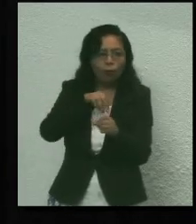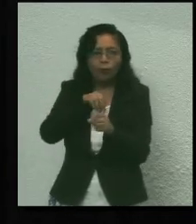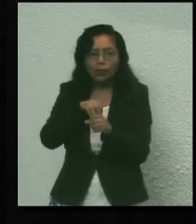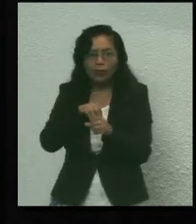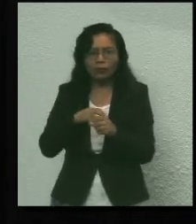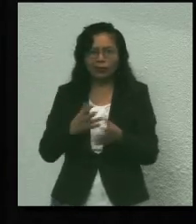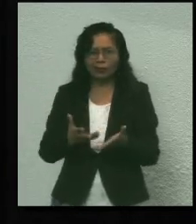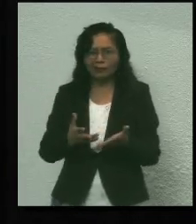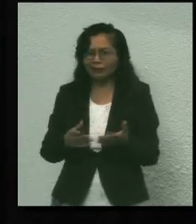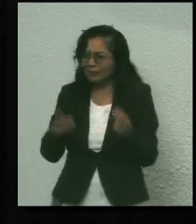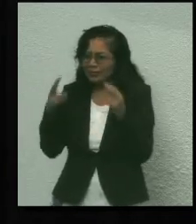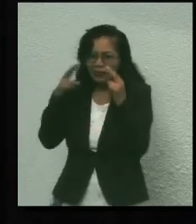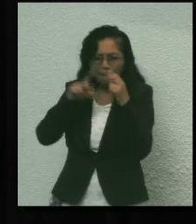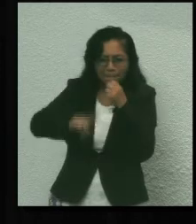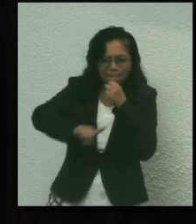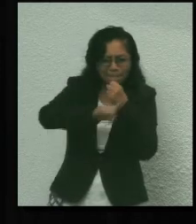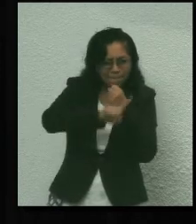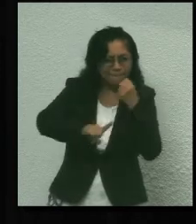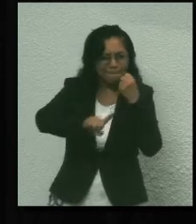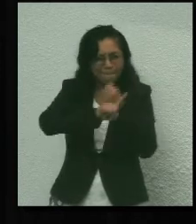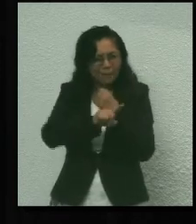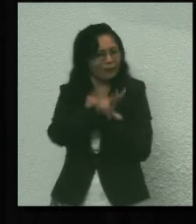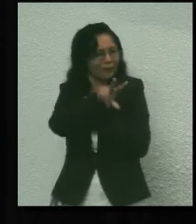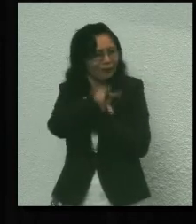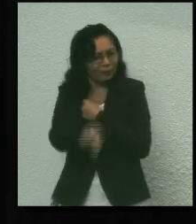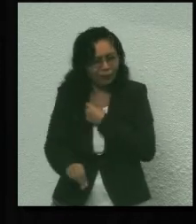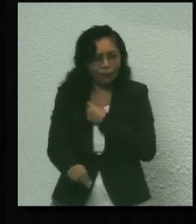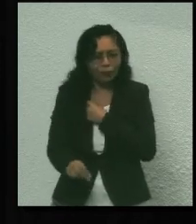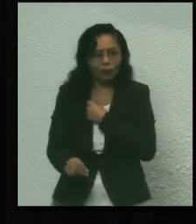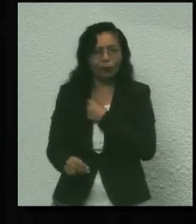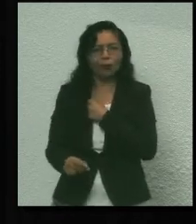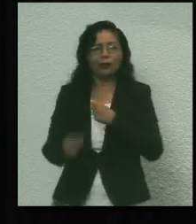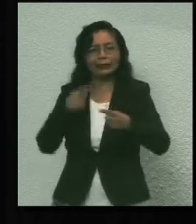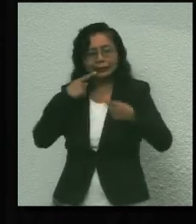Digámosle no al conflicto y sí a la cooperación constante.